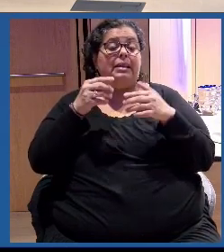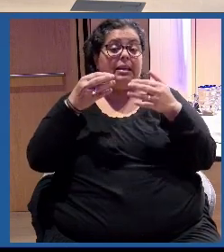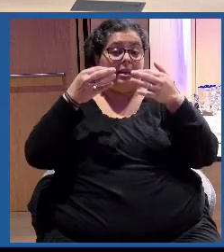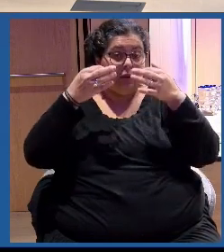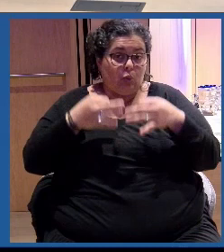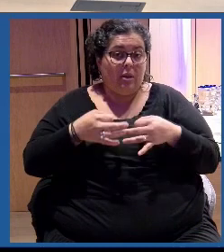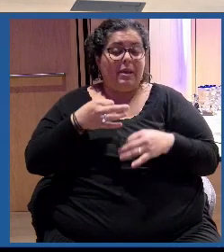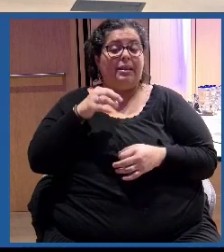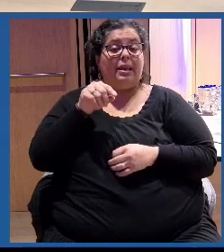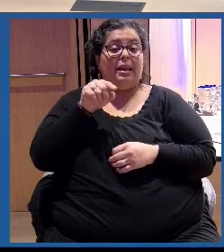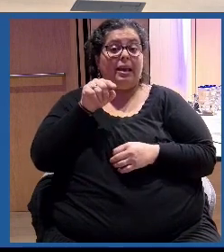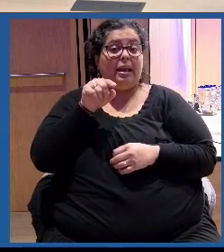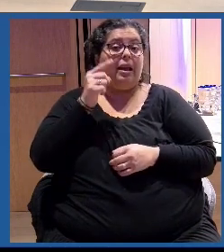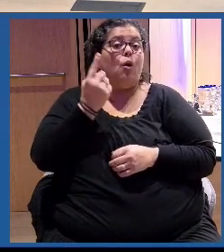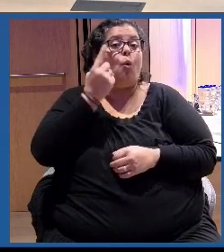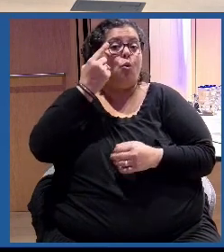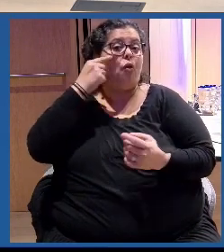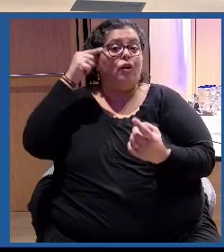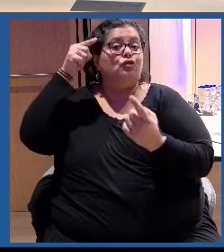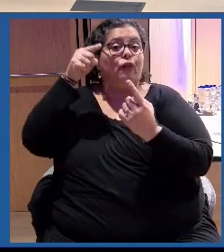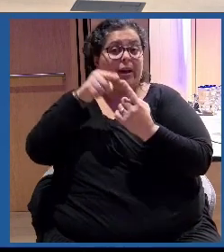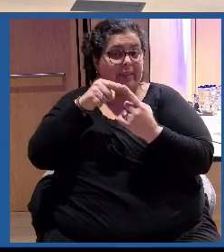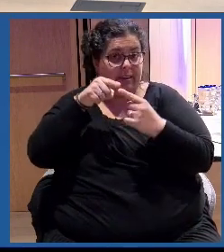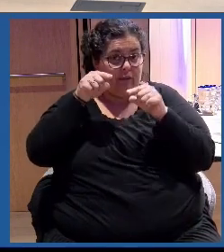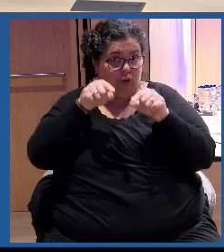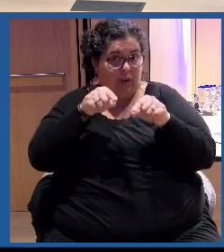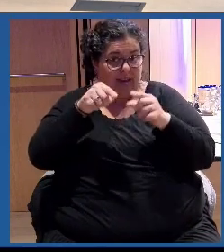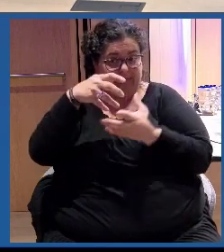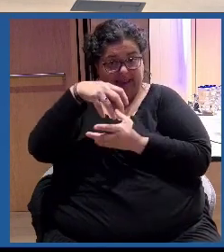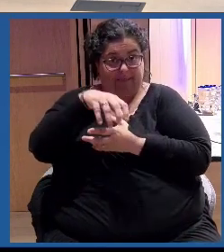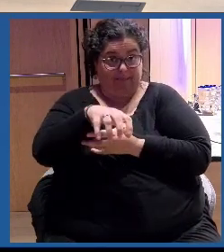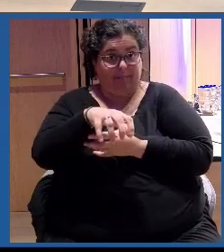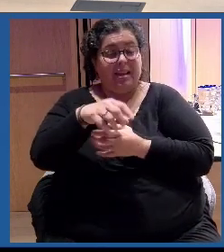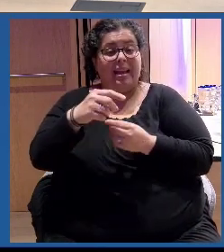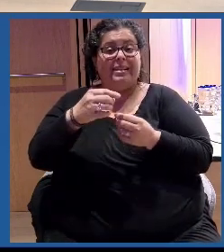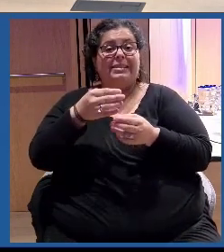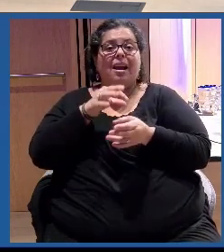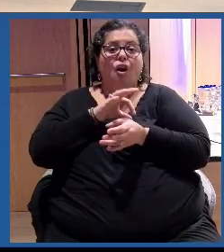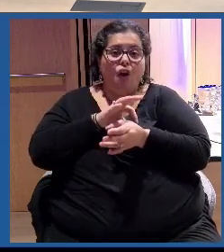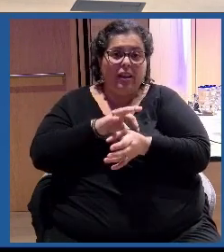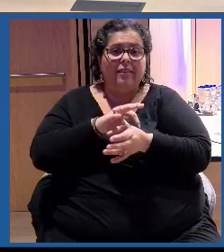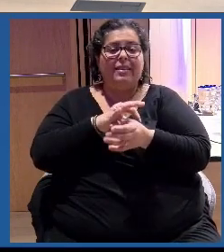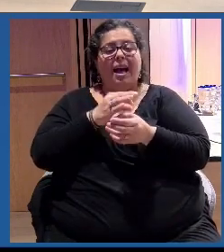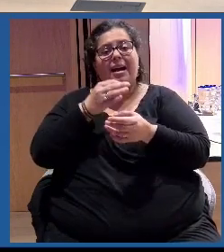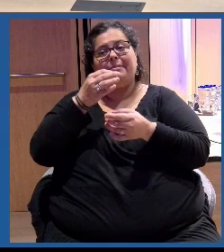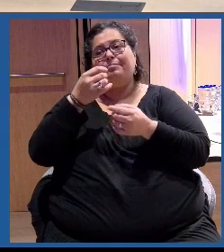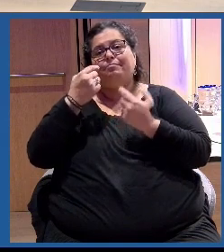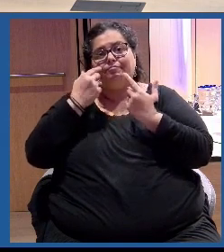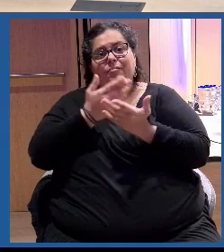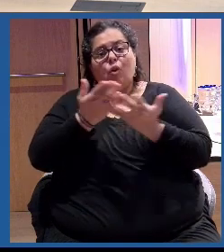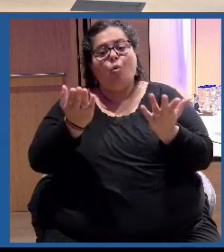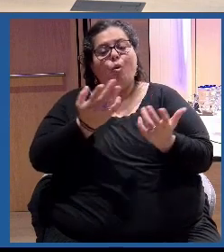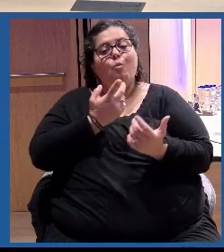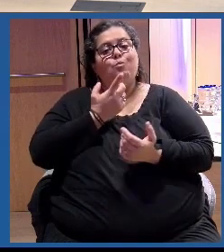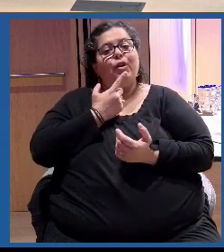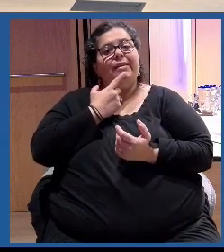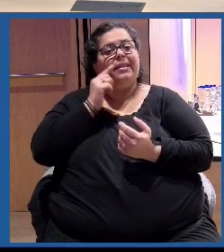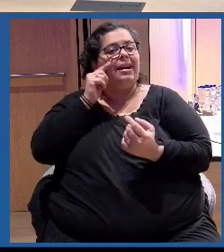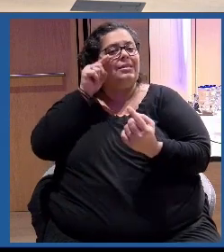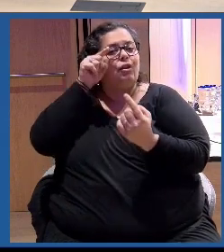justamente uno de los cometidos fundamentales de la división es solventar las acciones y las políticas que van dirigidas a la